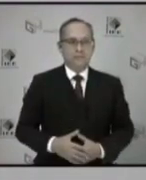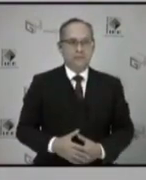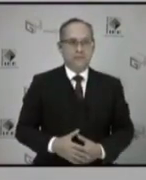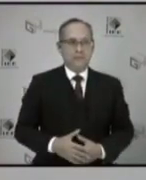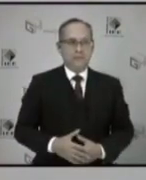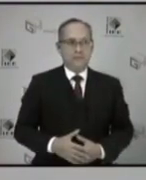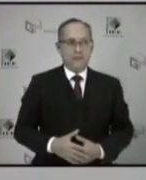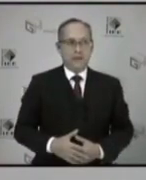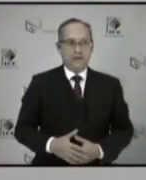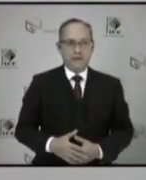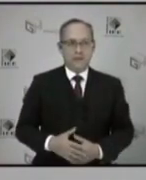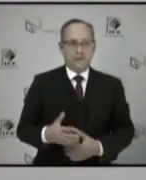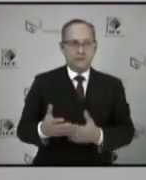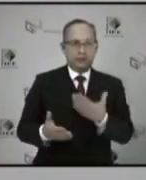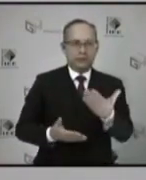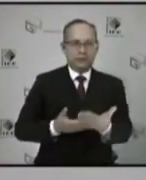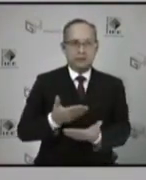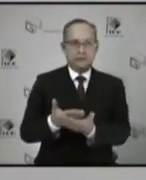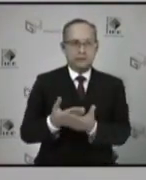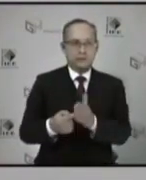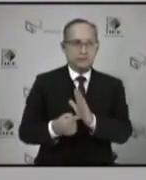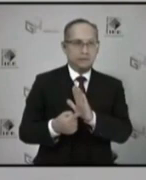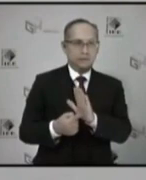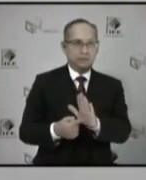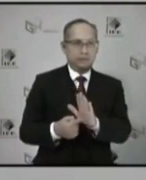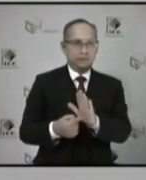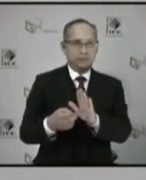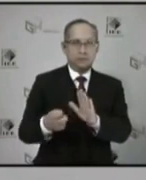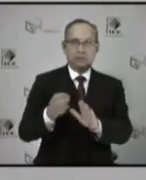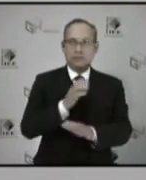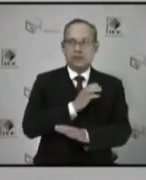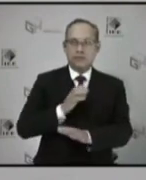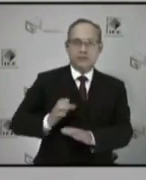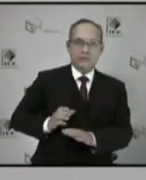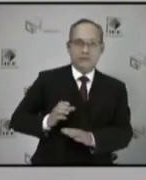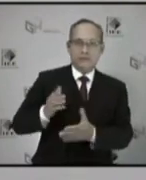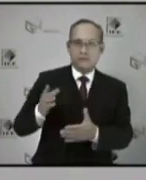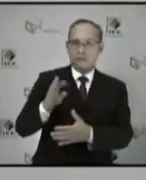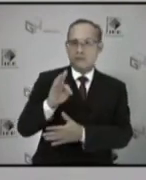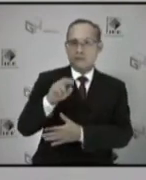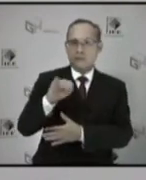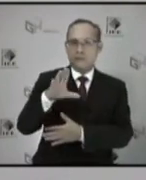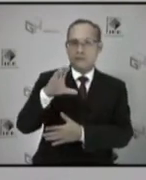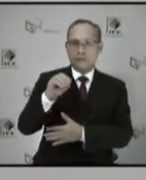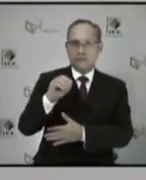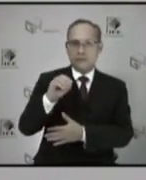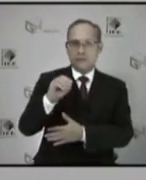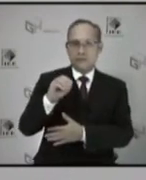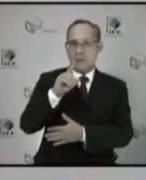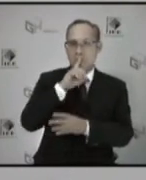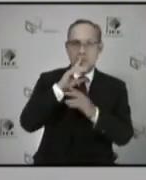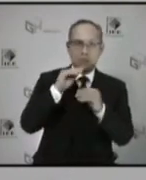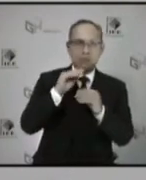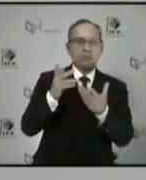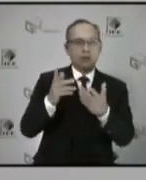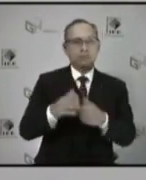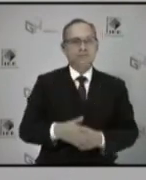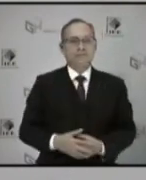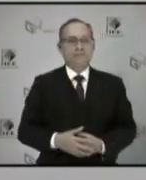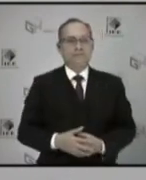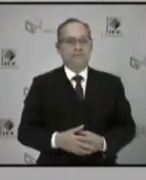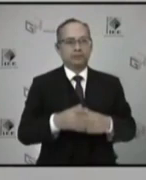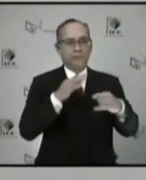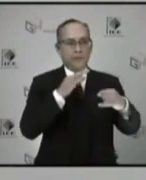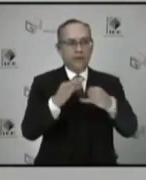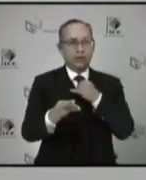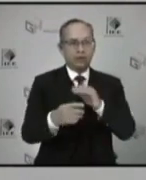gracias. Solo quedaría oportunidad para el candidato Francisco, no va a hacer uso de su tiempo, así que vamos a la parte final para concluir este